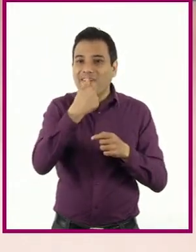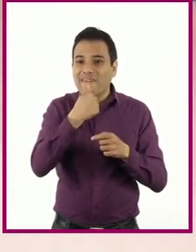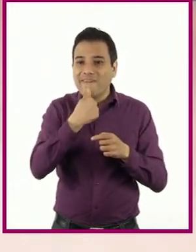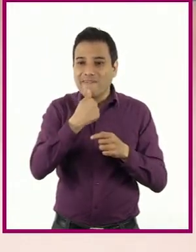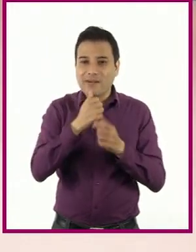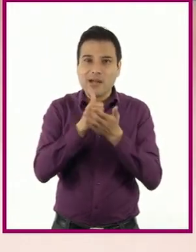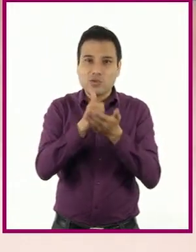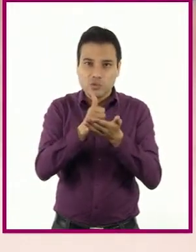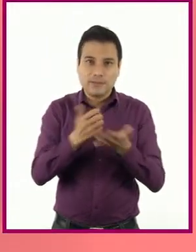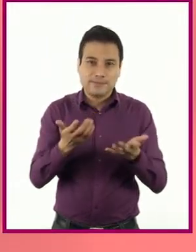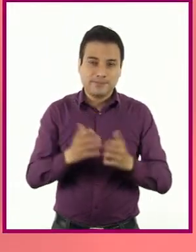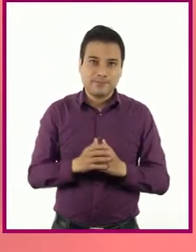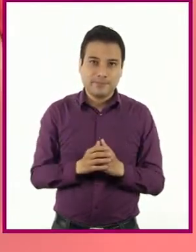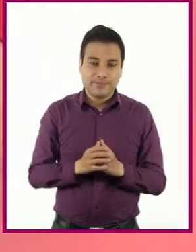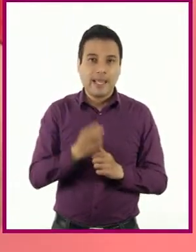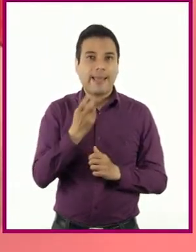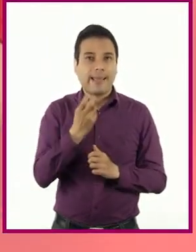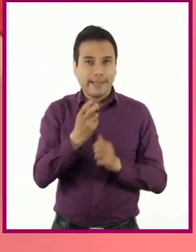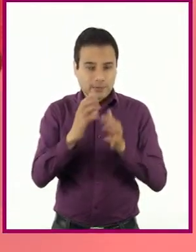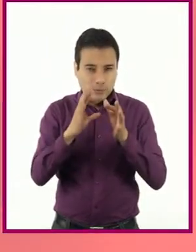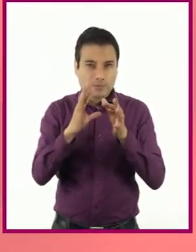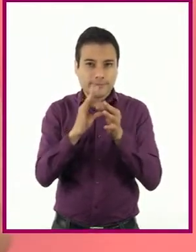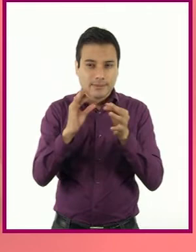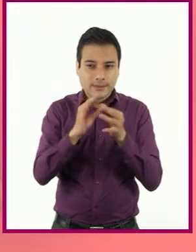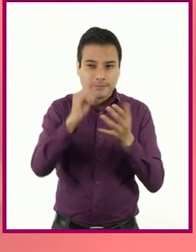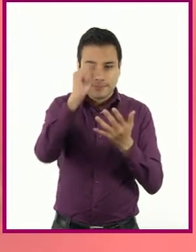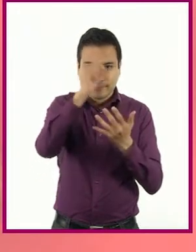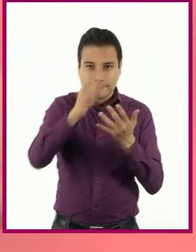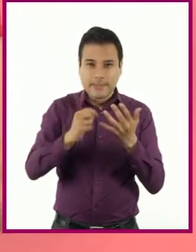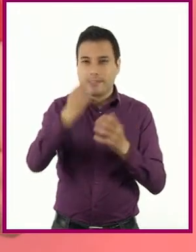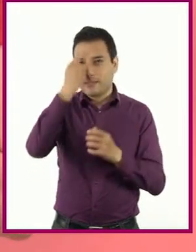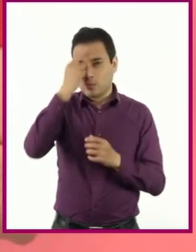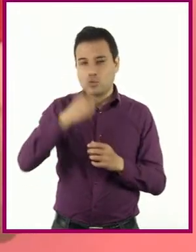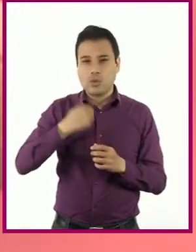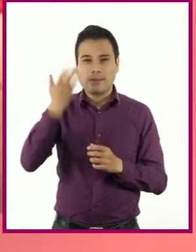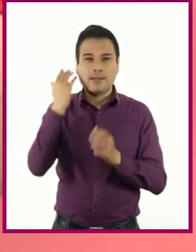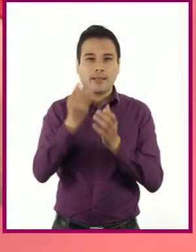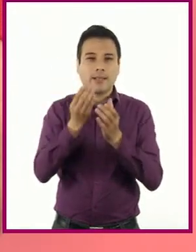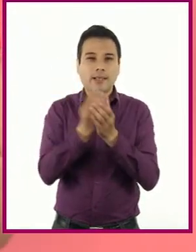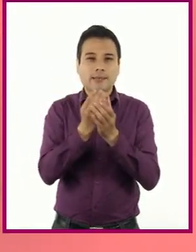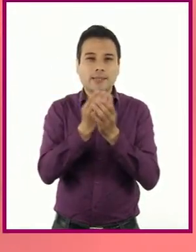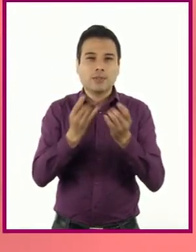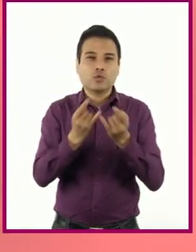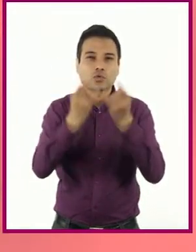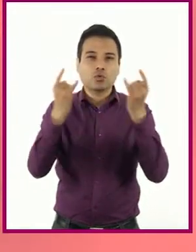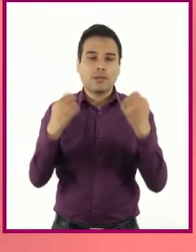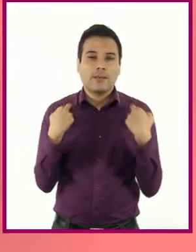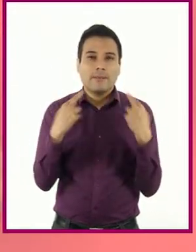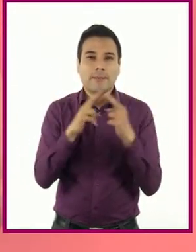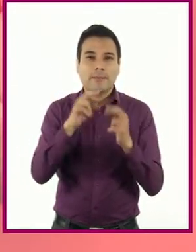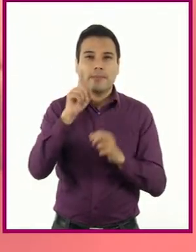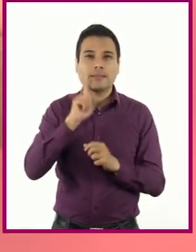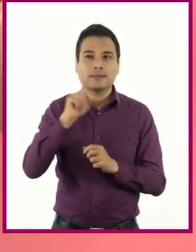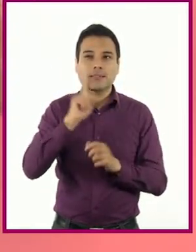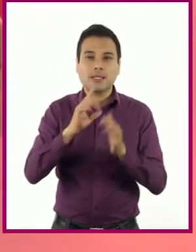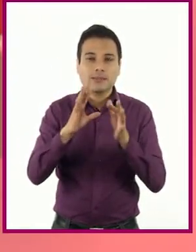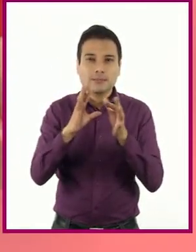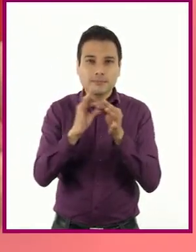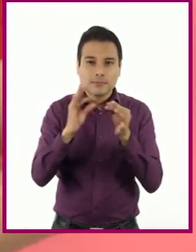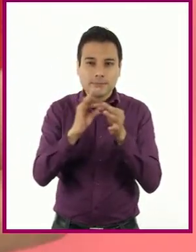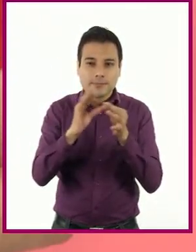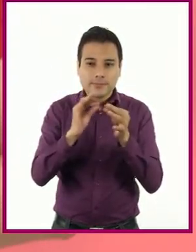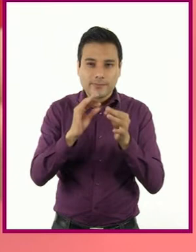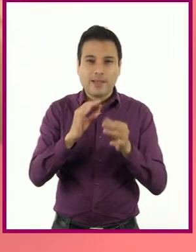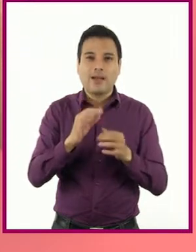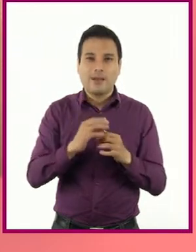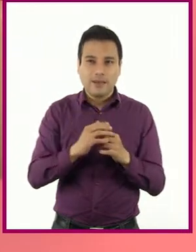caries. Con todo esto que me está comentando, recordé que en una de mis clases de historia, la profesora nos comentaba de las modificaciones